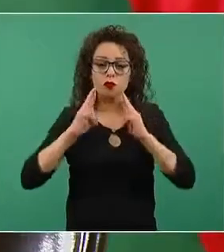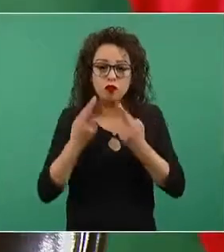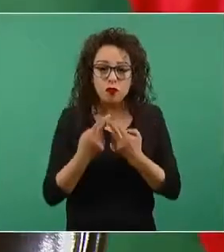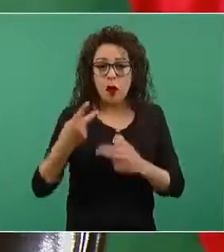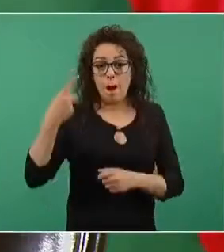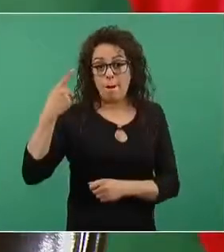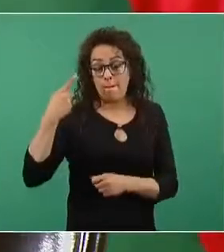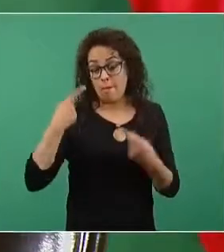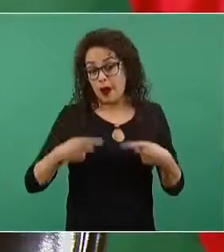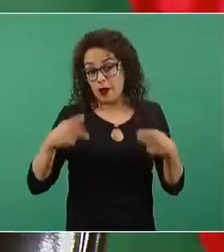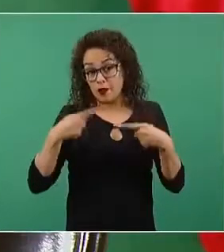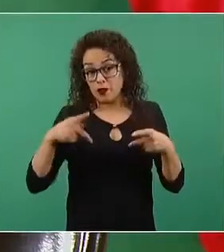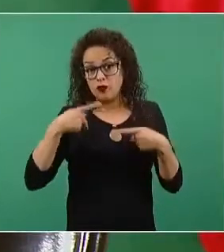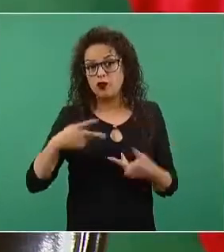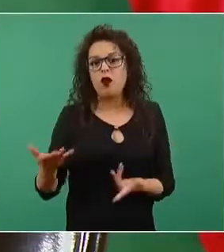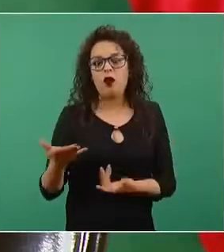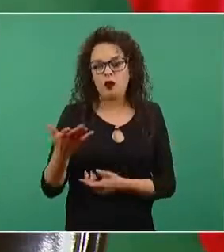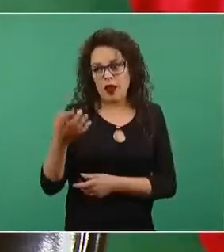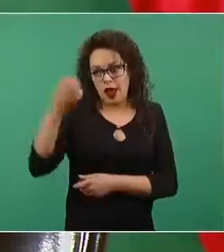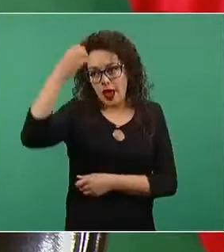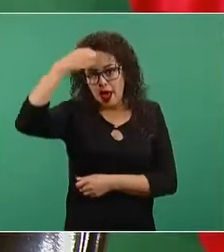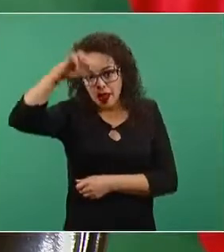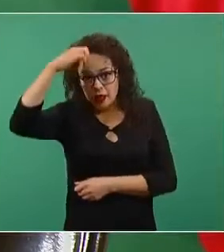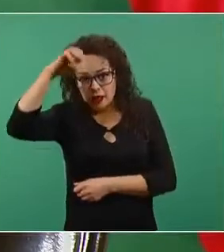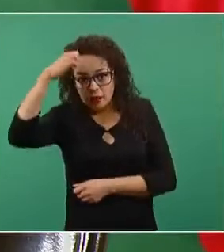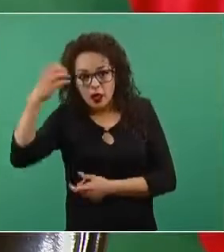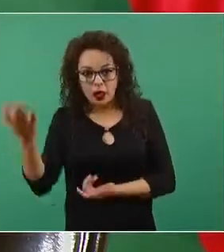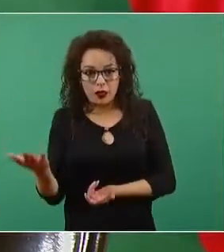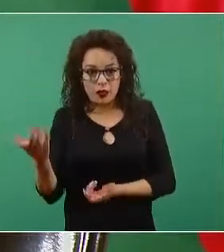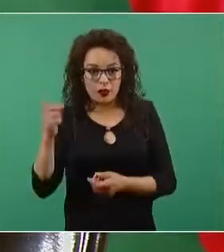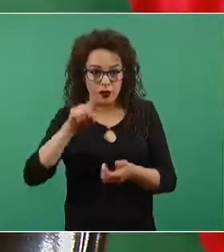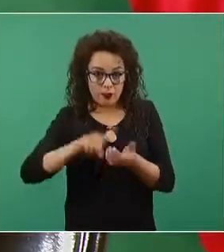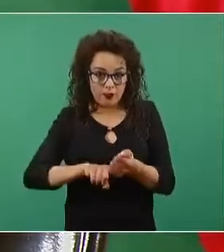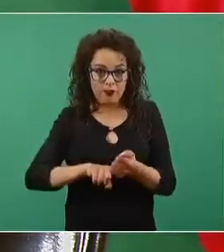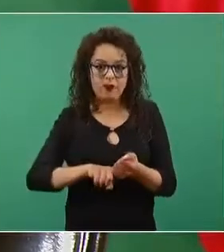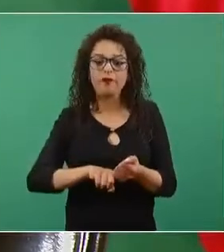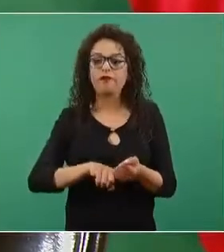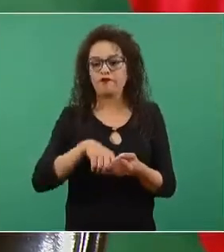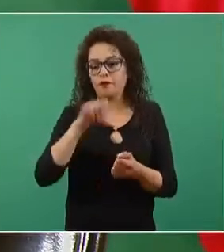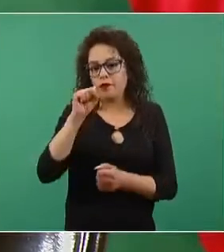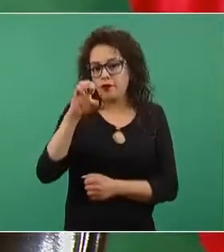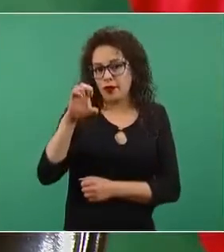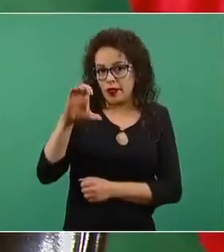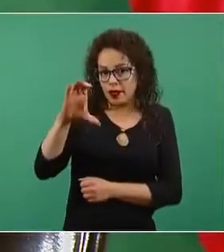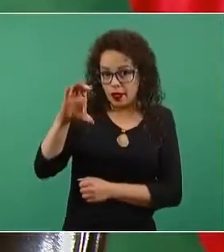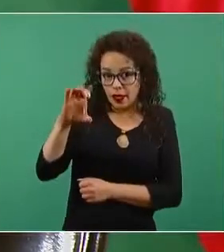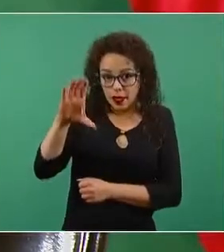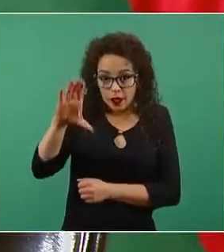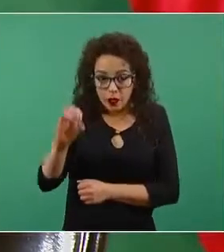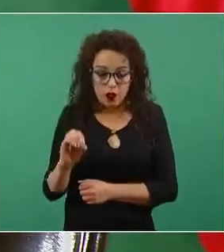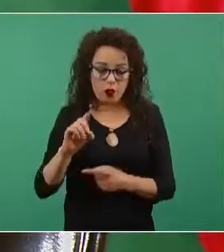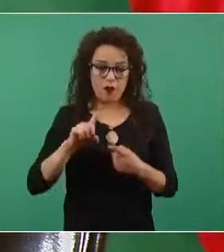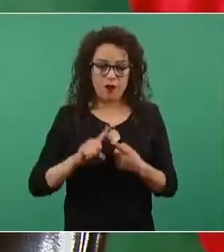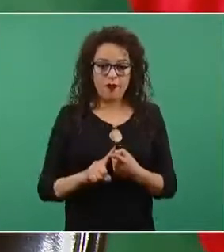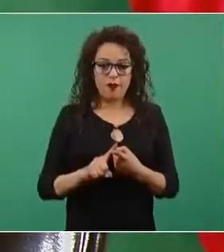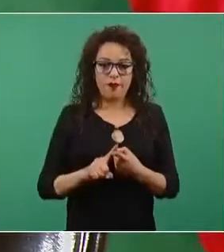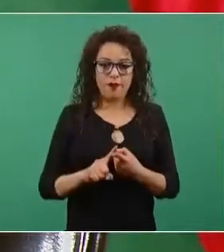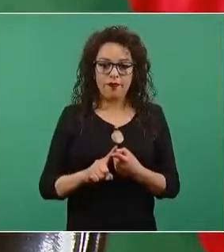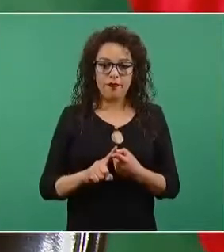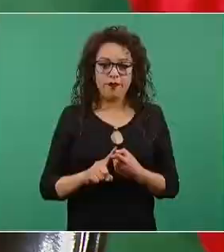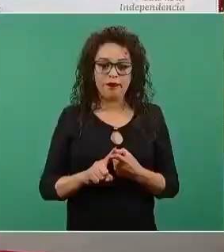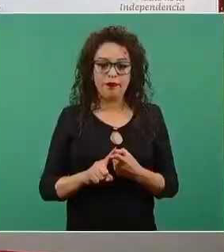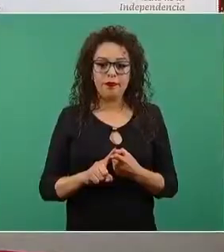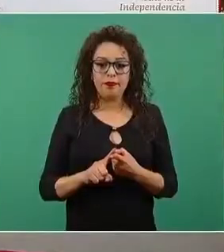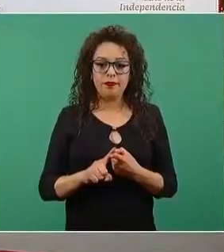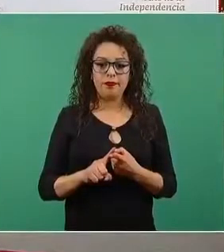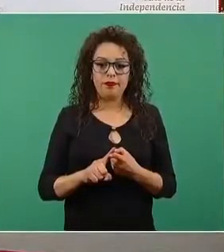decisiones, expertos, que no únicamente interfiere salud, sino también la Secretaría de Economía, ¿no? Obviamente el mandatario,